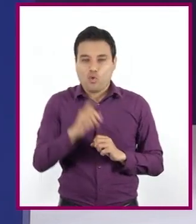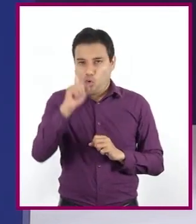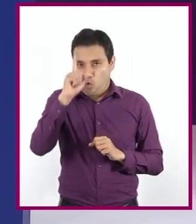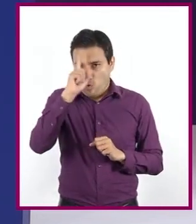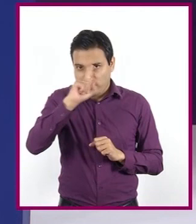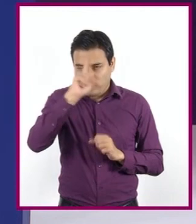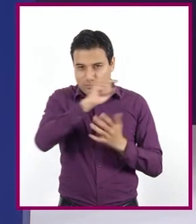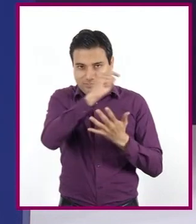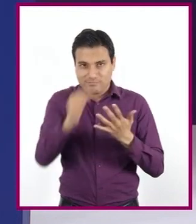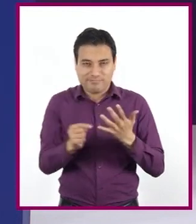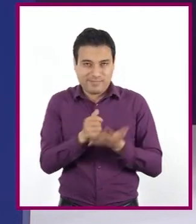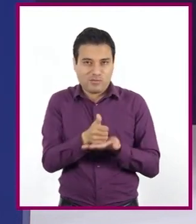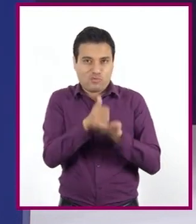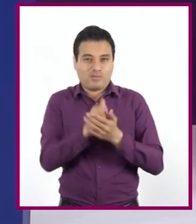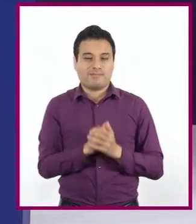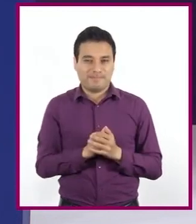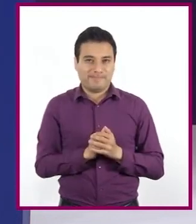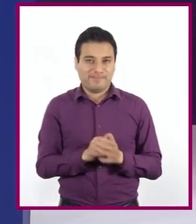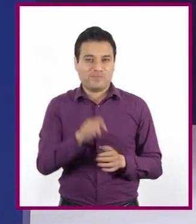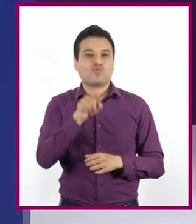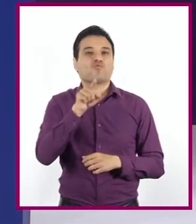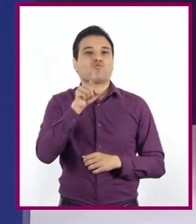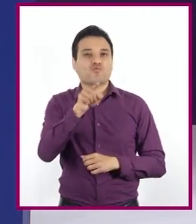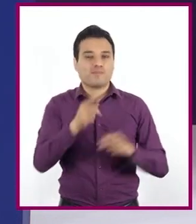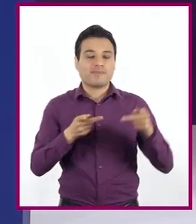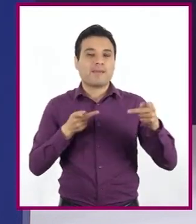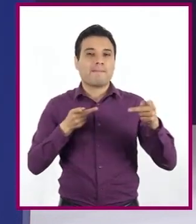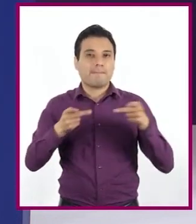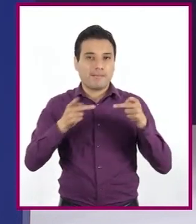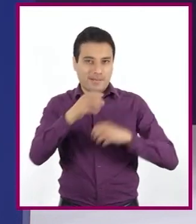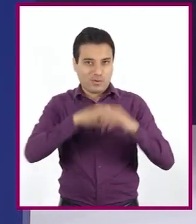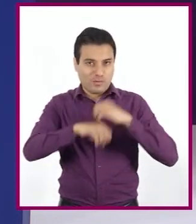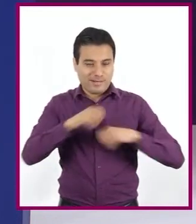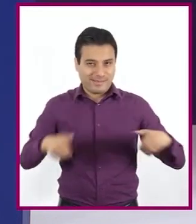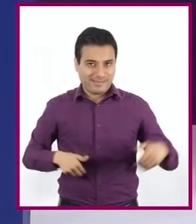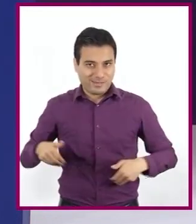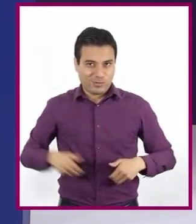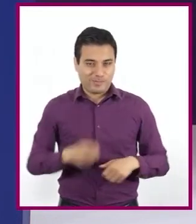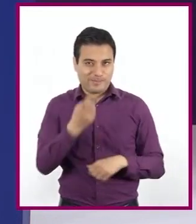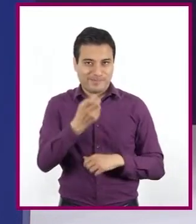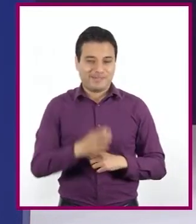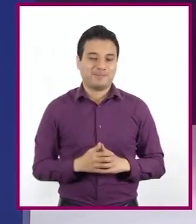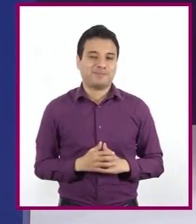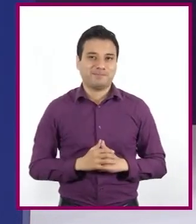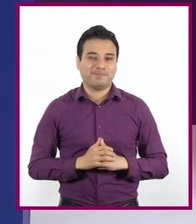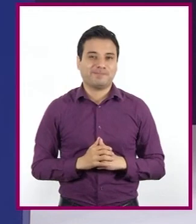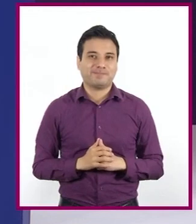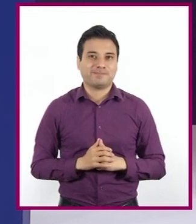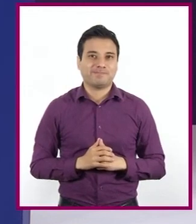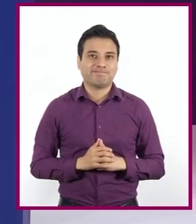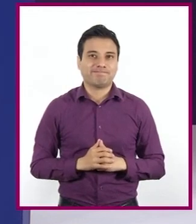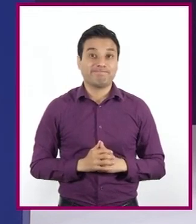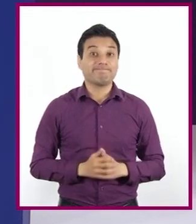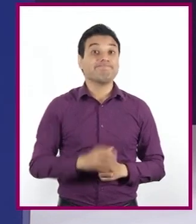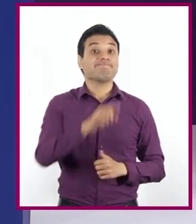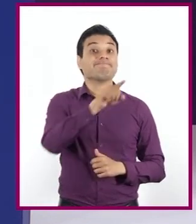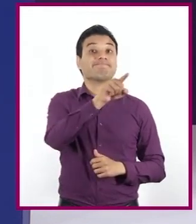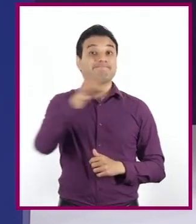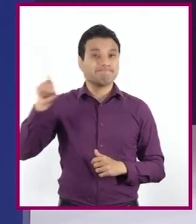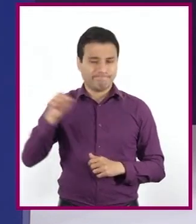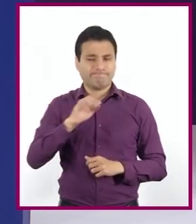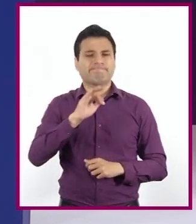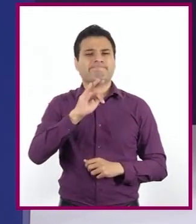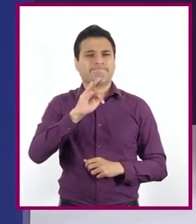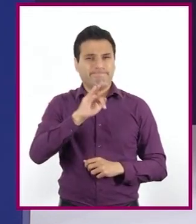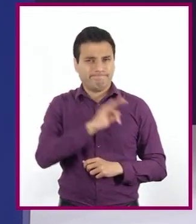herramientas que pueden emplear al momento de planear el montaje de su adaptación de alguna leyenda. Ustedes pueden